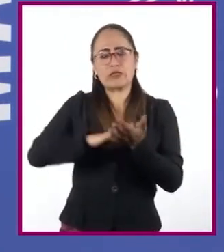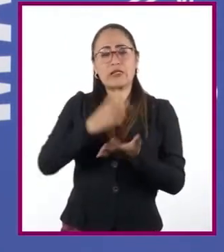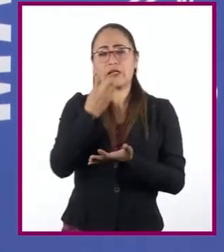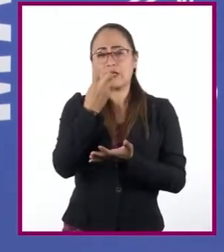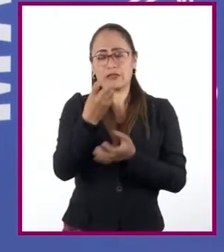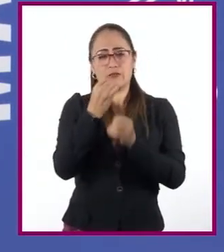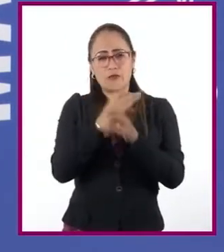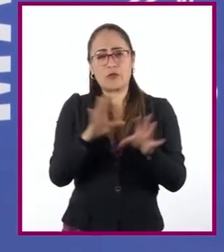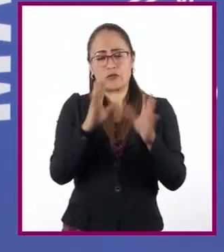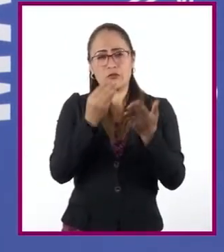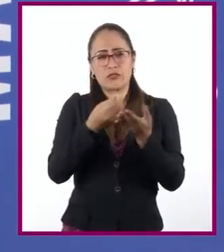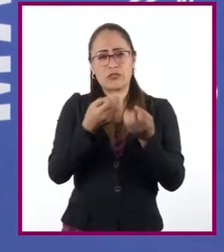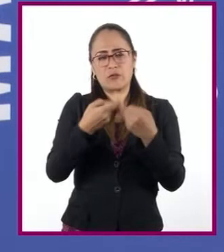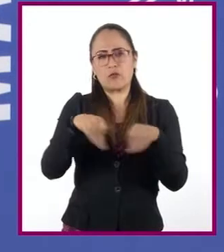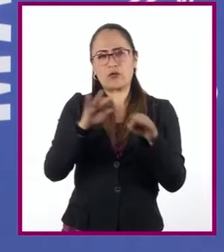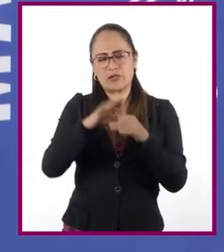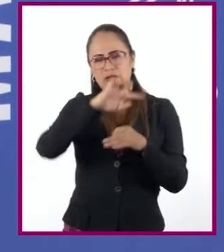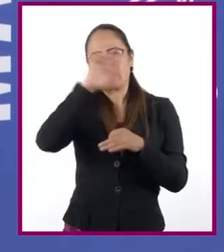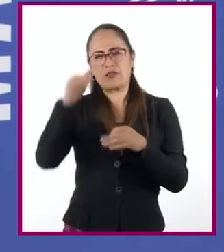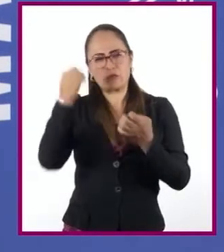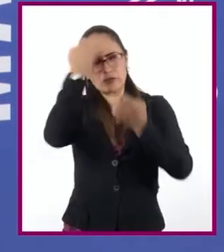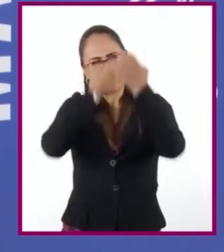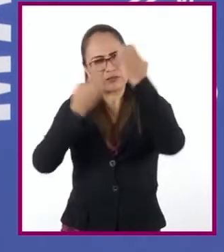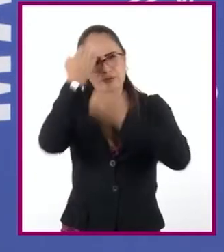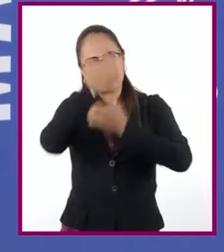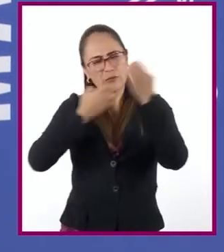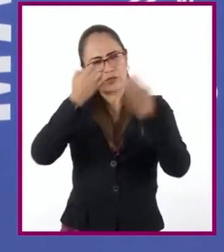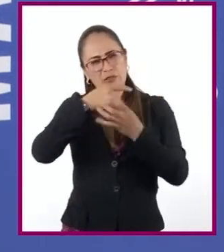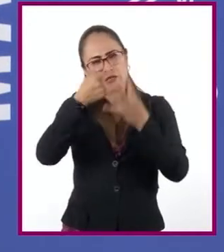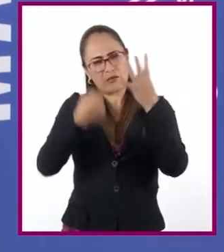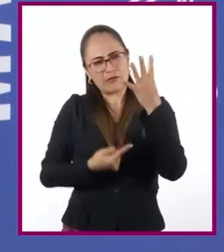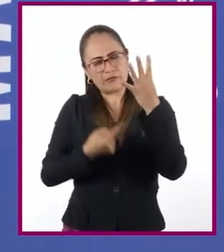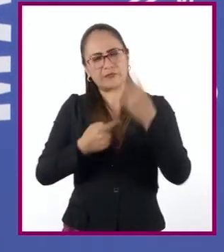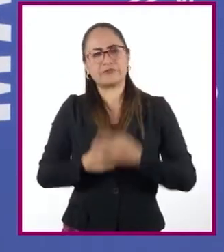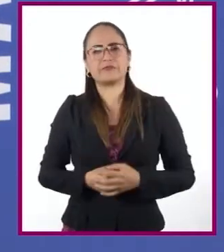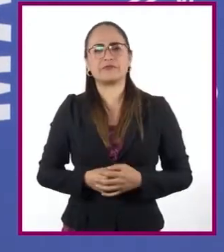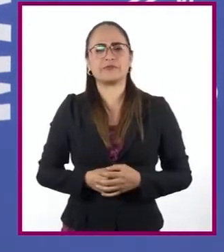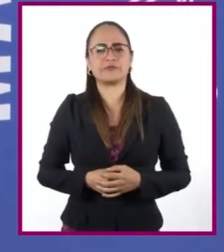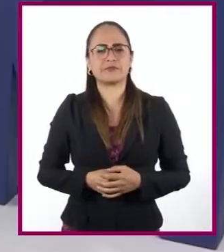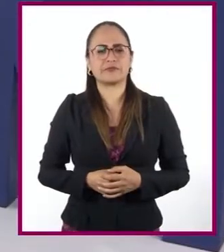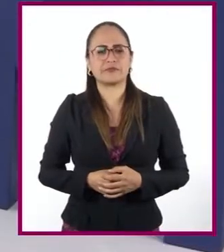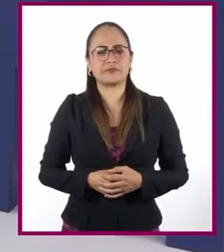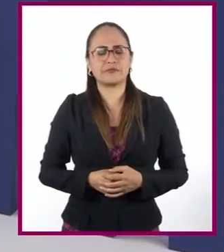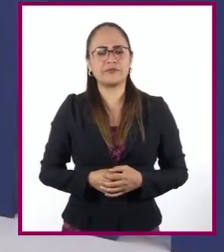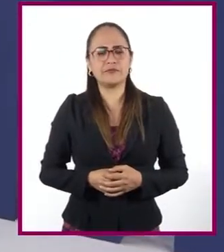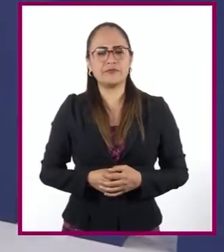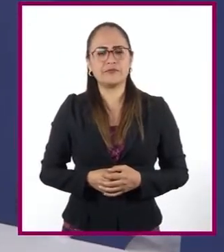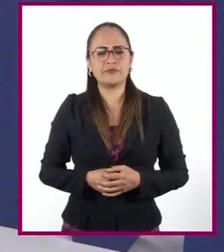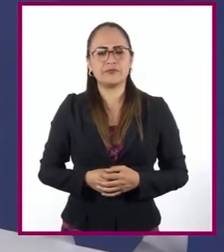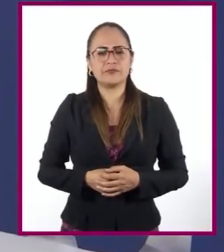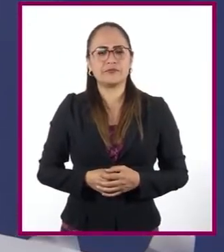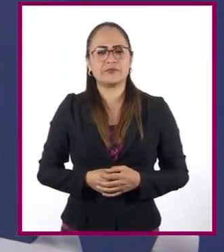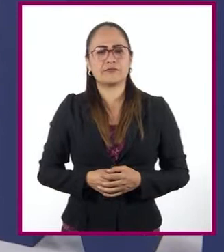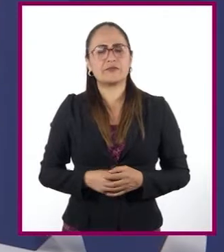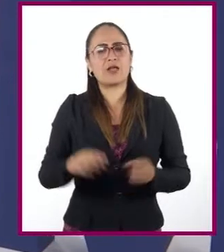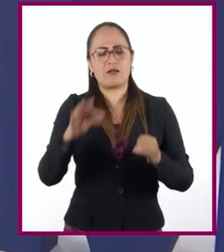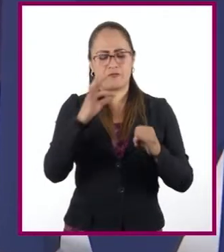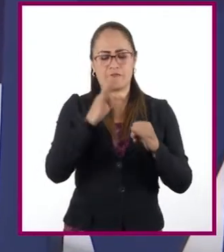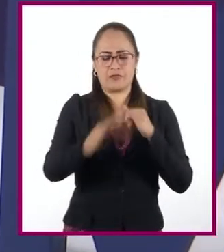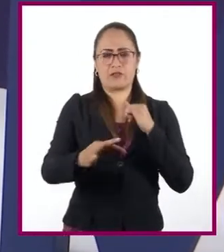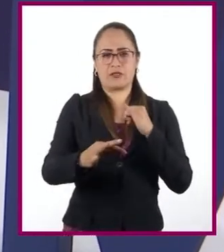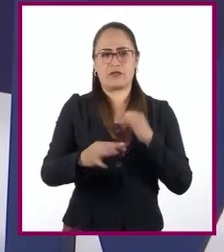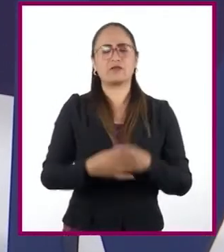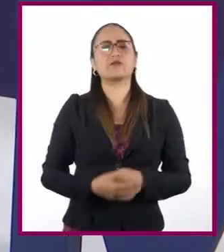el análisis e interpretación de los datos obtenidos a través de la encuesta. Finalmente,